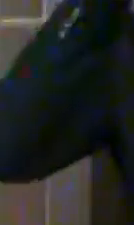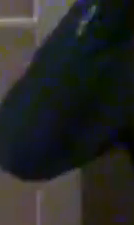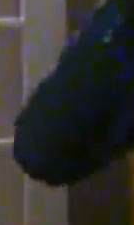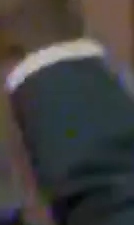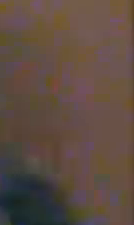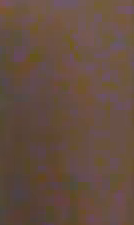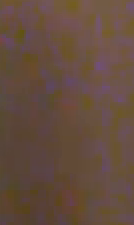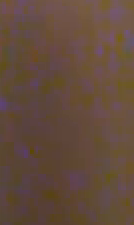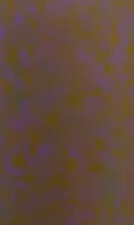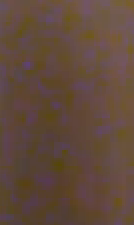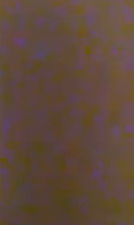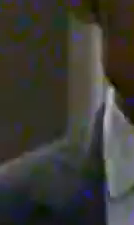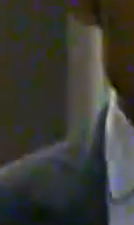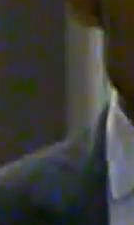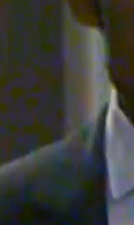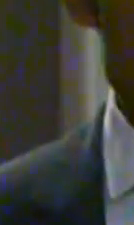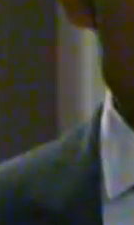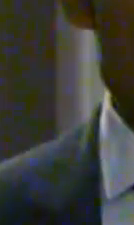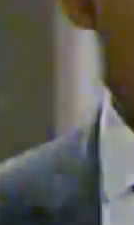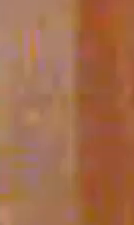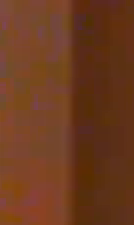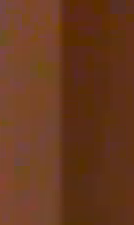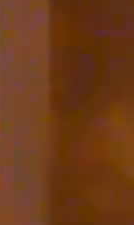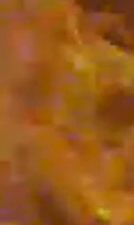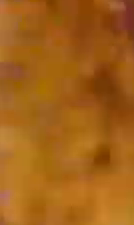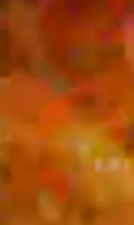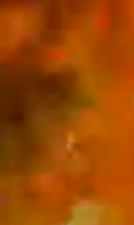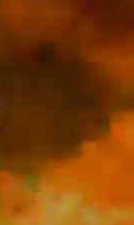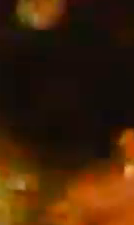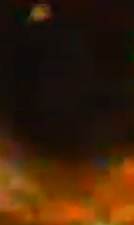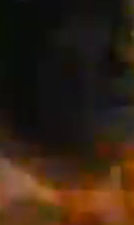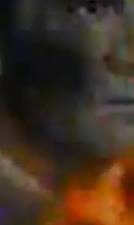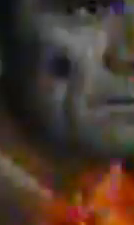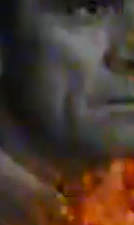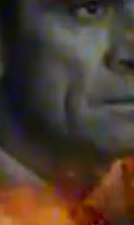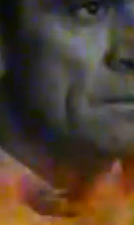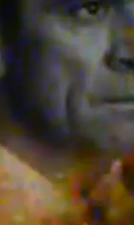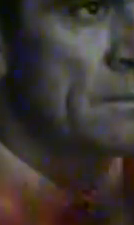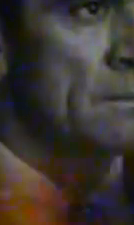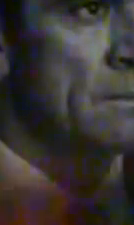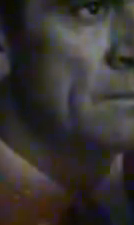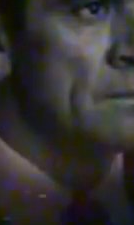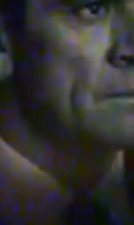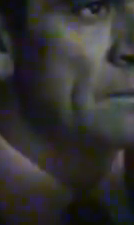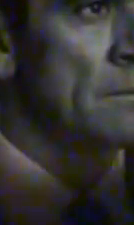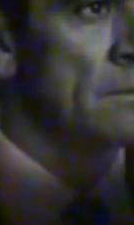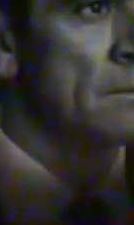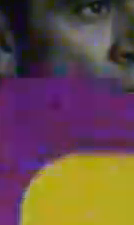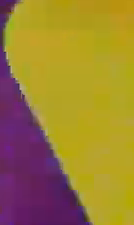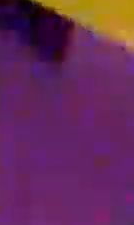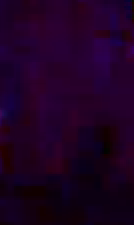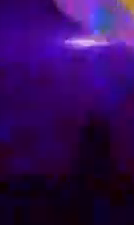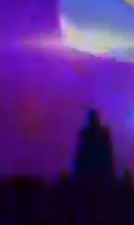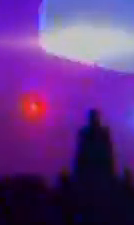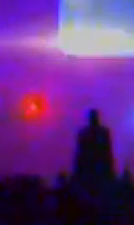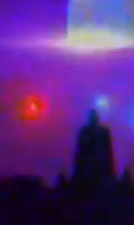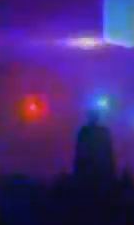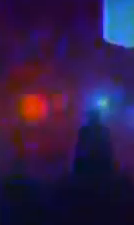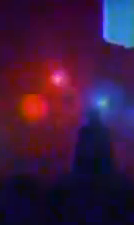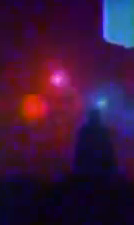Mi querida nuera, tú y yo tenemos que hablar. Pasión y poder. Hoy, 17 horas, por